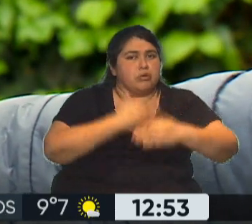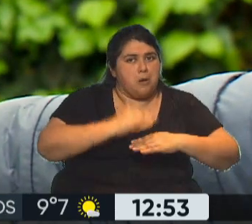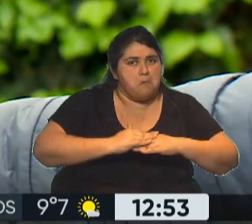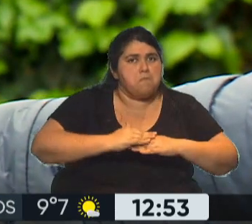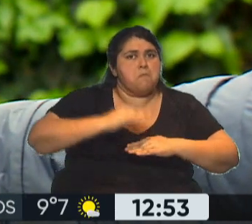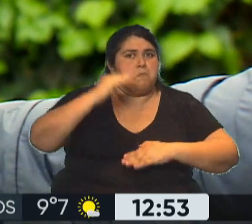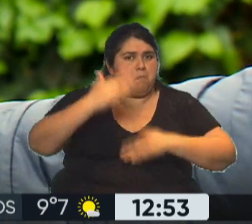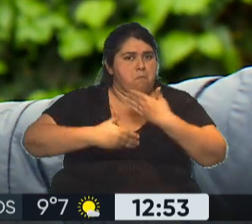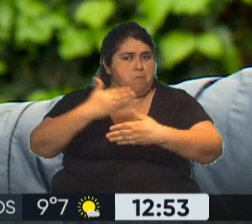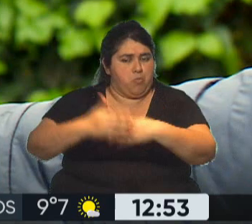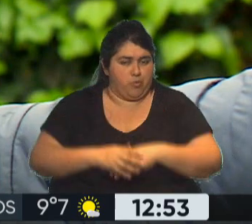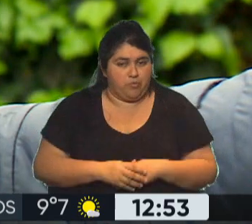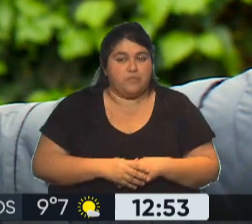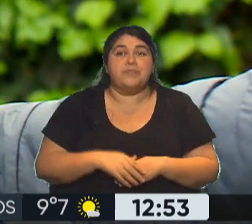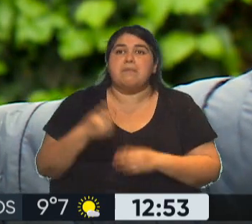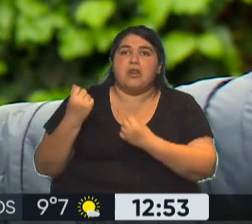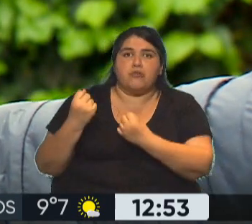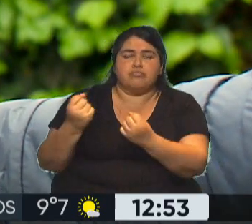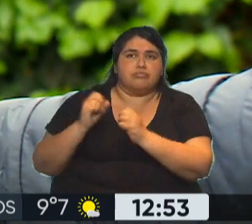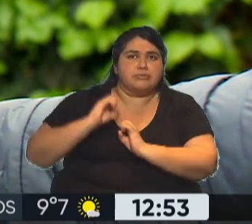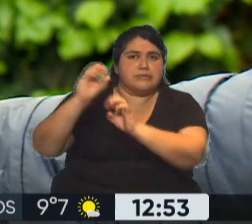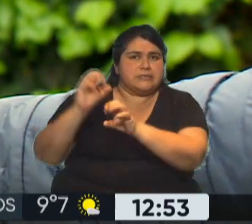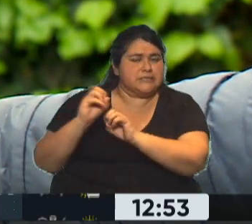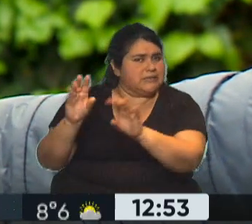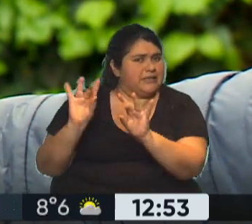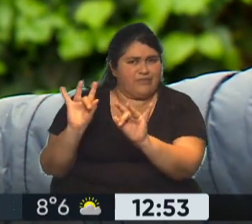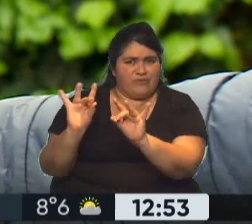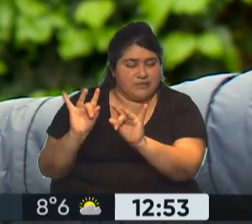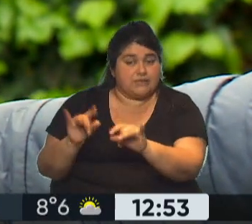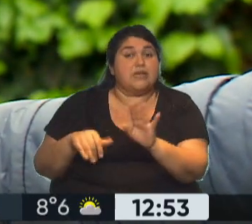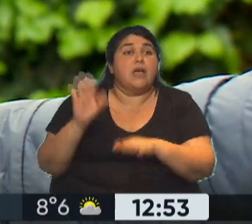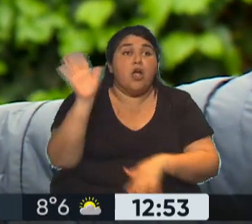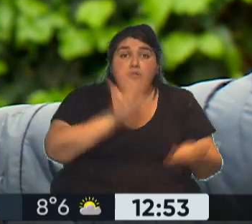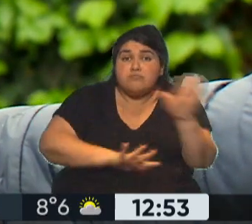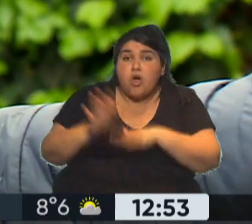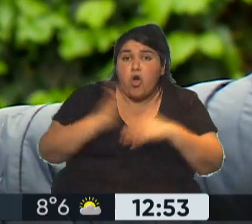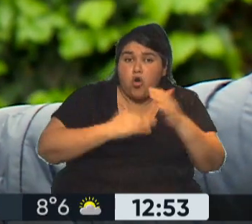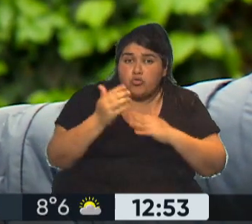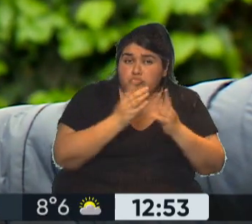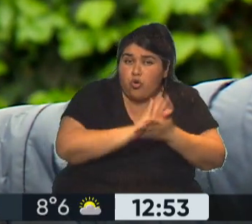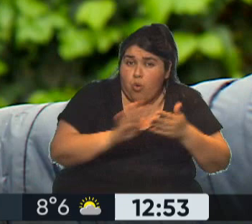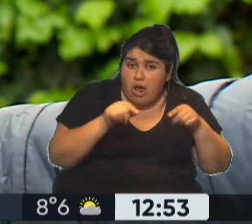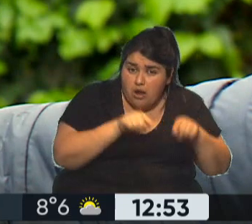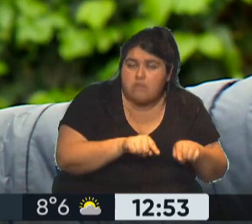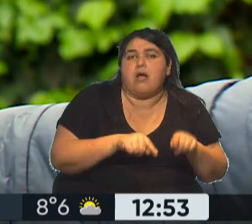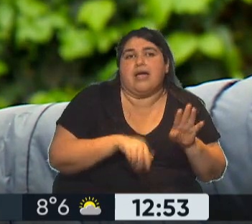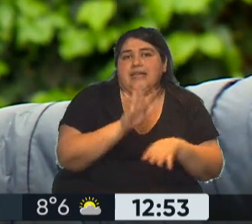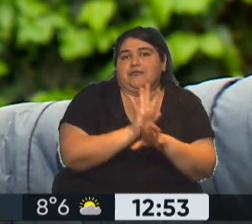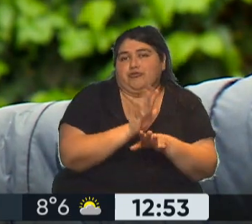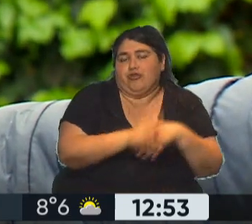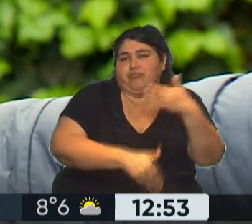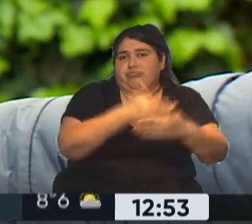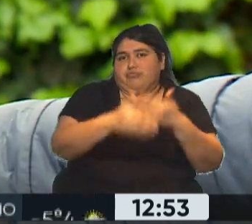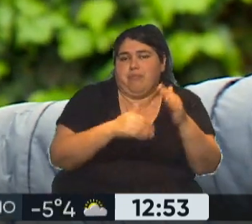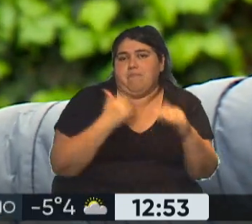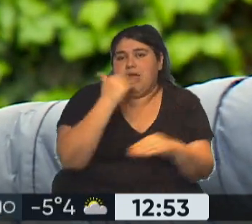limitada por la capacidad de transporte a partir del desarrollo de esta nueva infraestructura se va a permitir un salto exponencial la capacidad